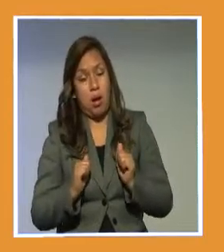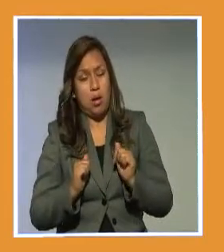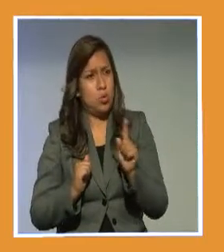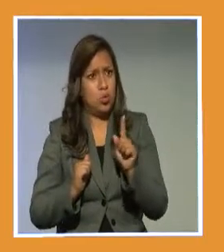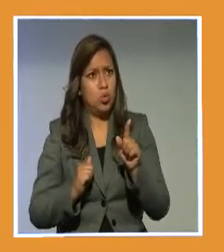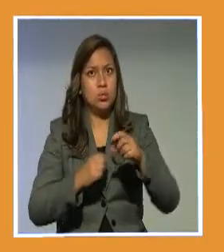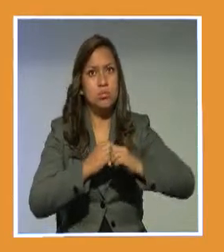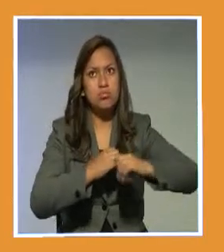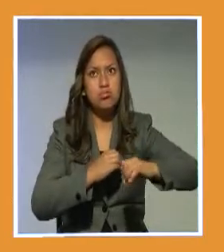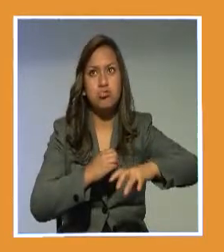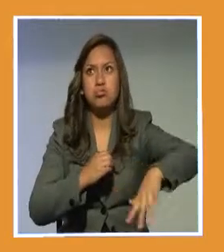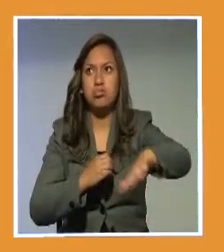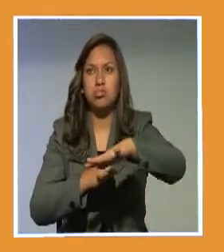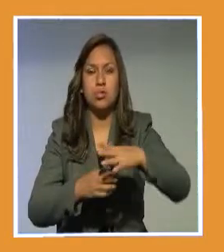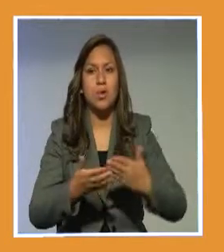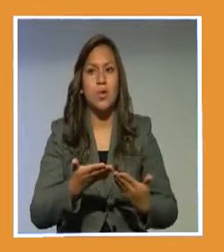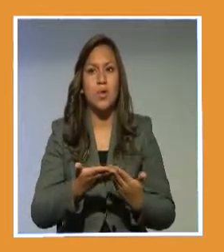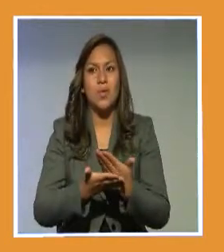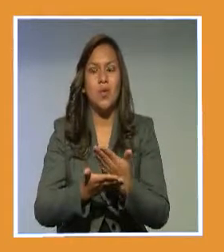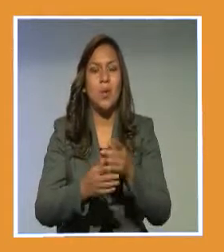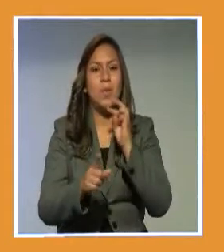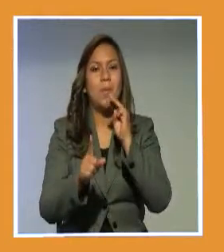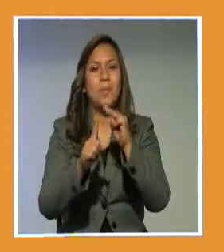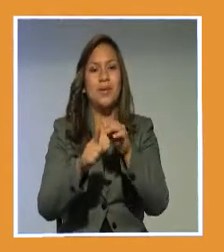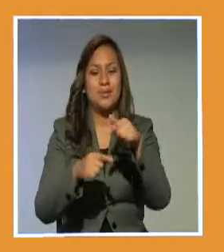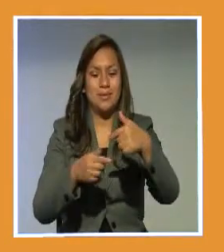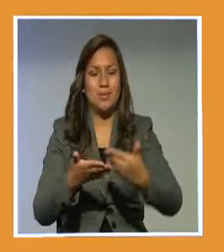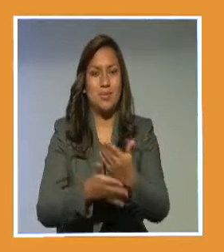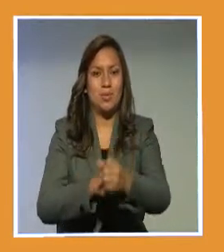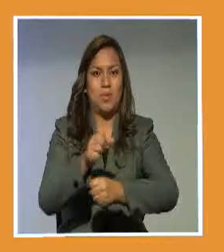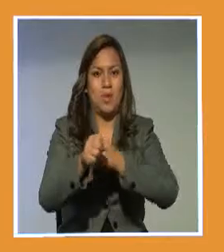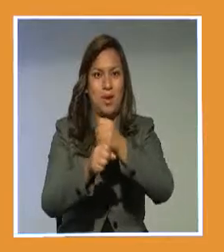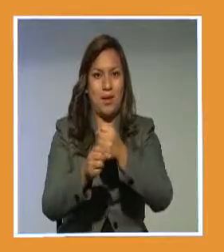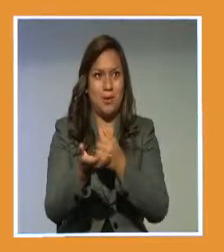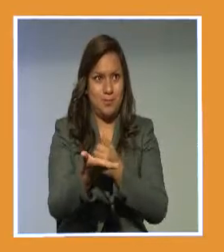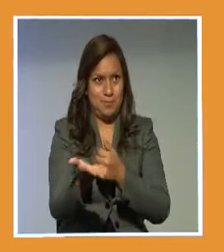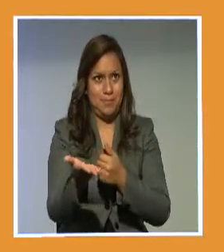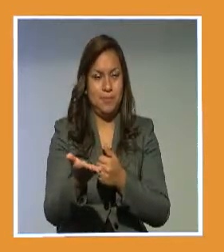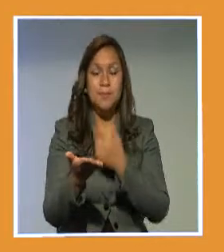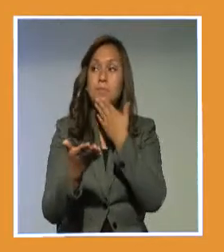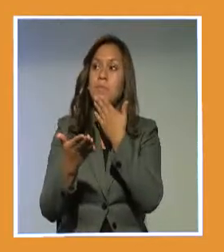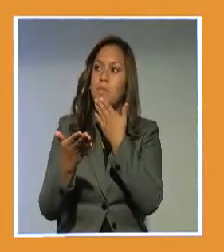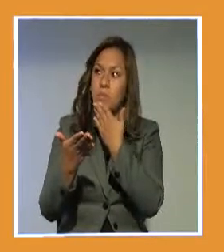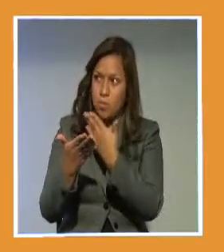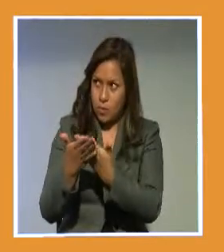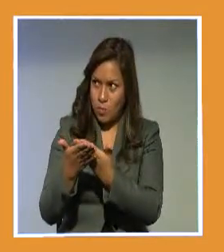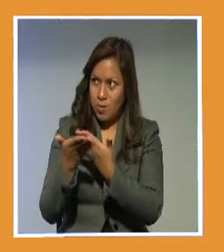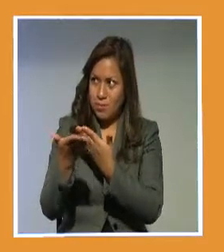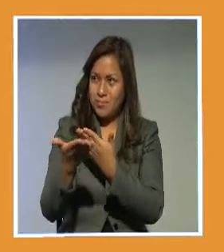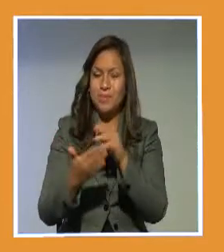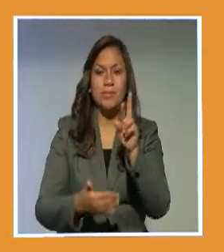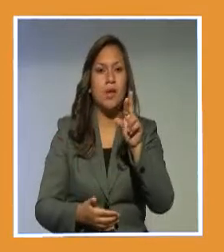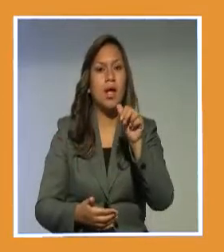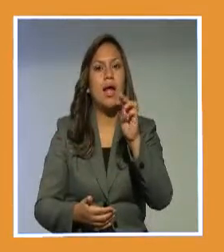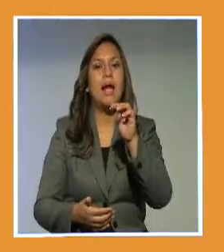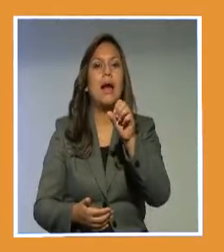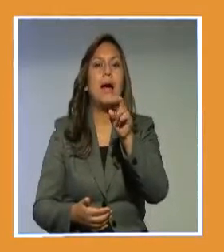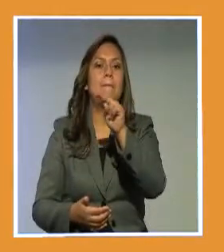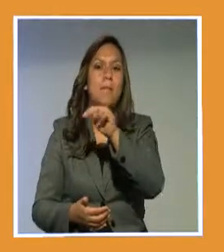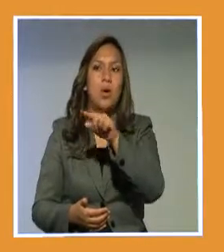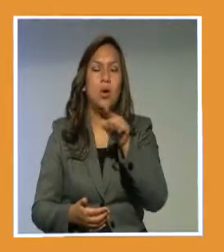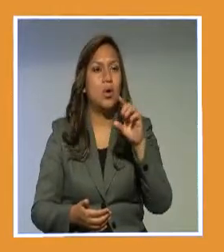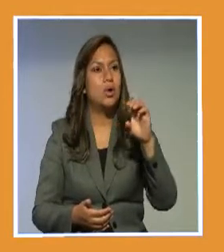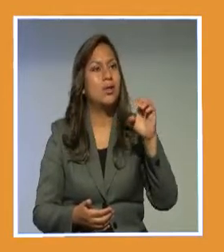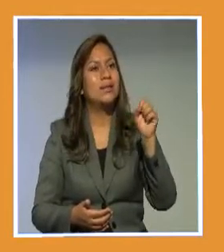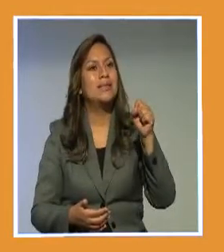de nuevo año 2017, presidenta Gabriela. Gracias, Ramón. Gracias, César. Gracias a todos nuestros